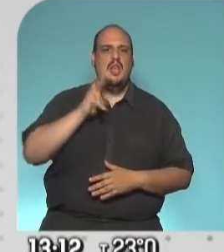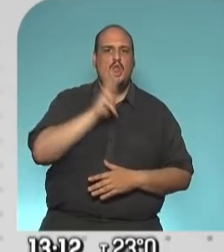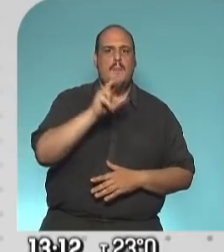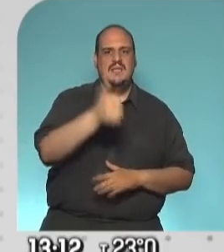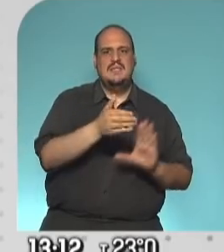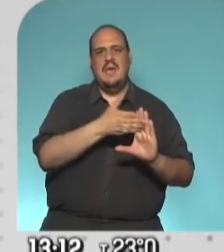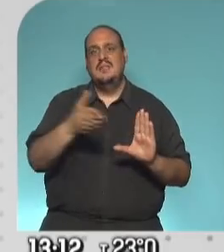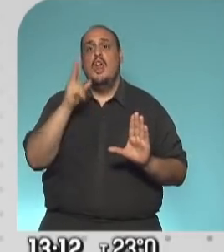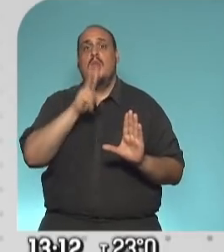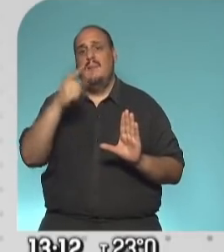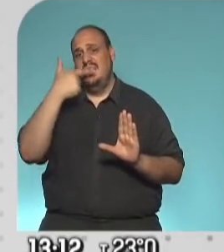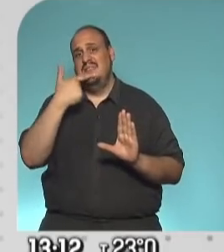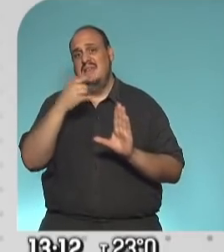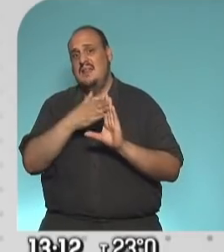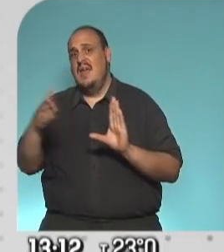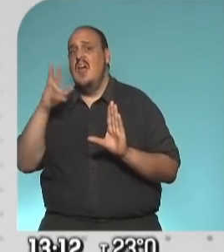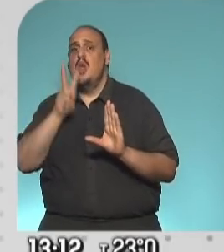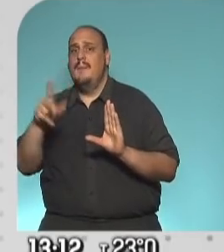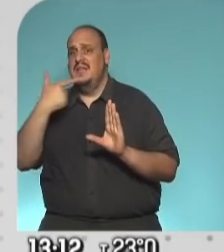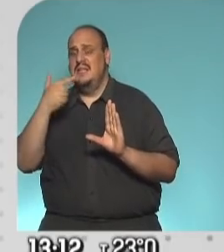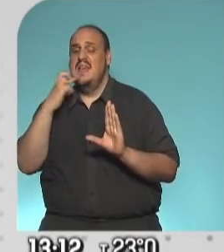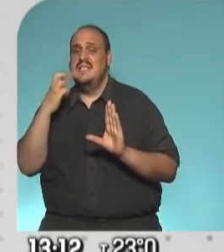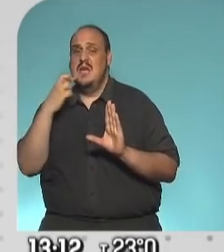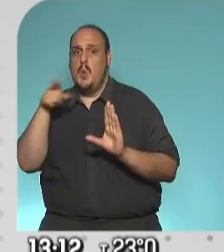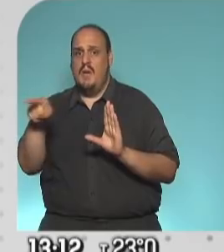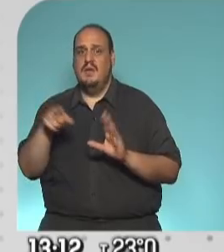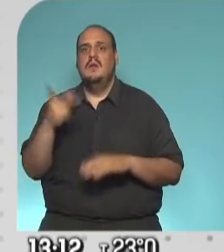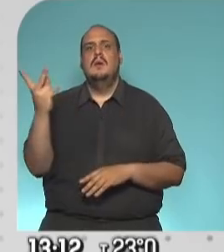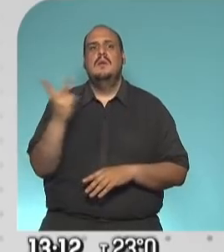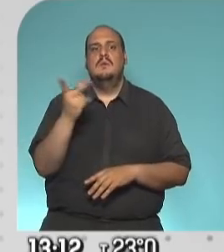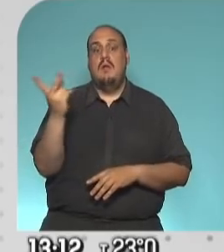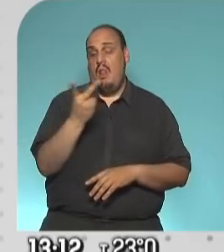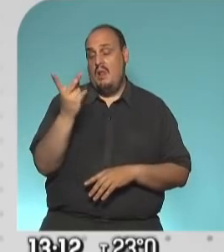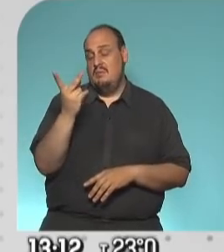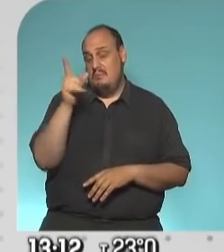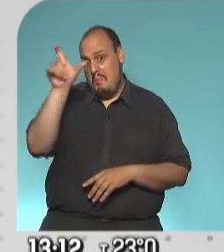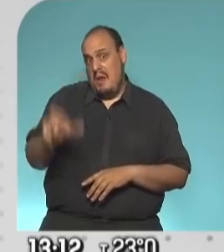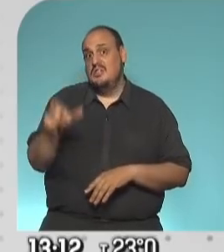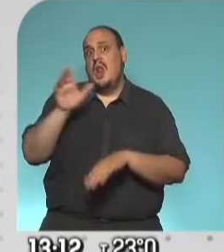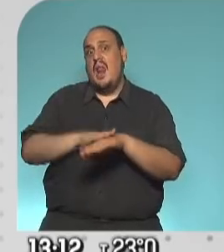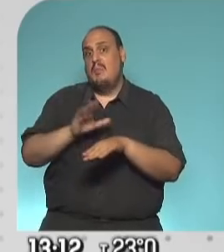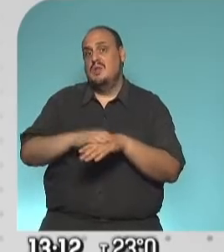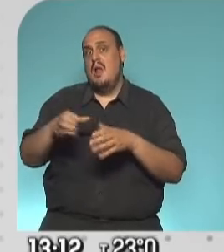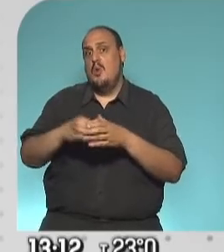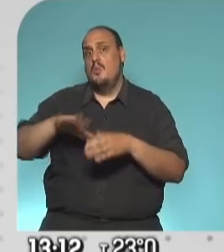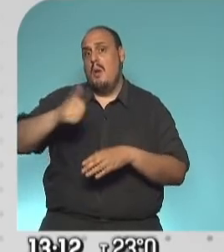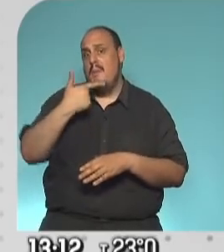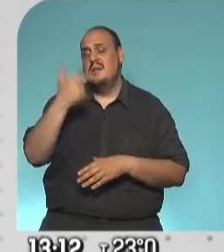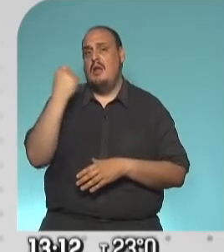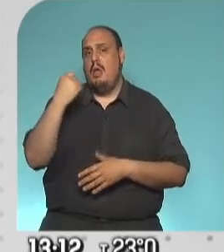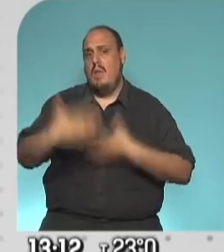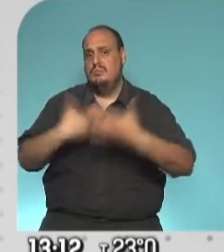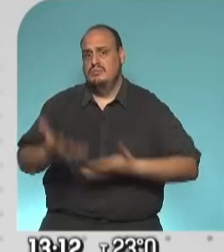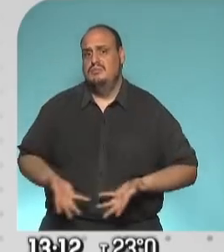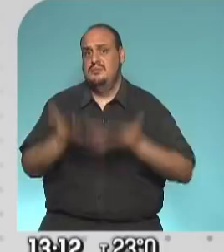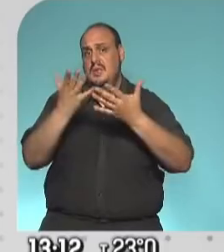entre el 2017 y el 2019, reconocido como artífice del crecimiento económico de Bolivia en el gobierno del MAS y encabeza las encuestas.